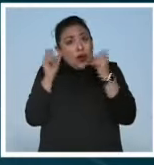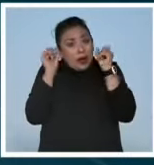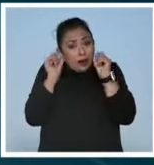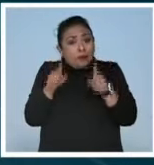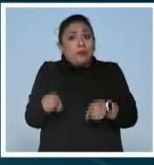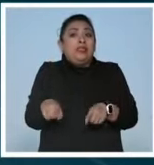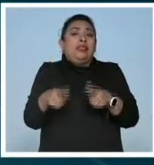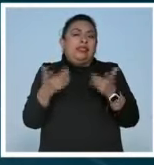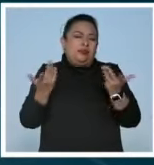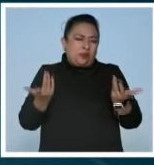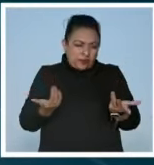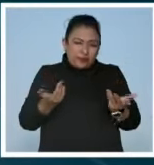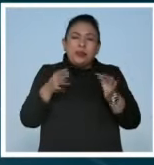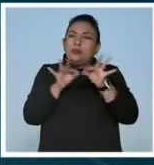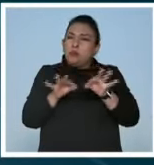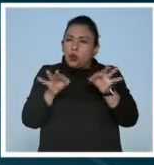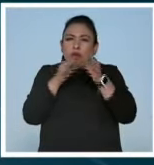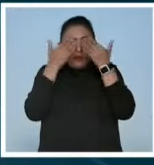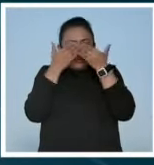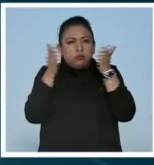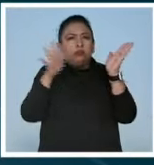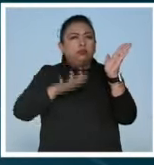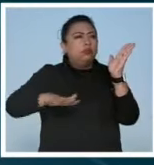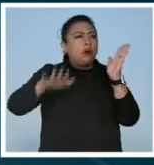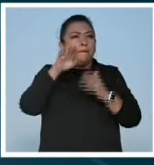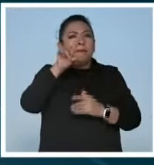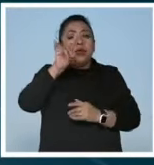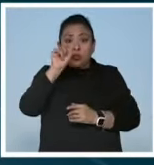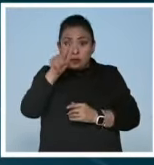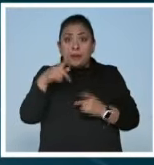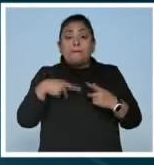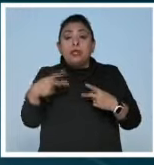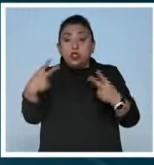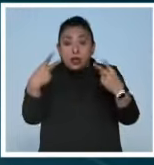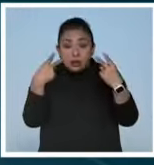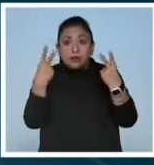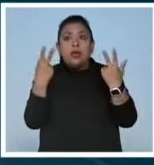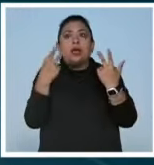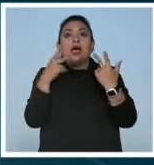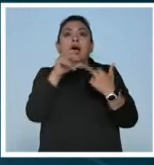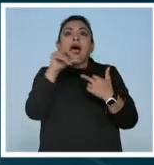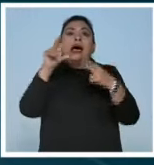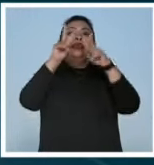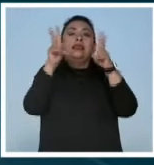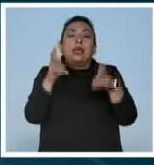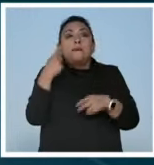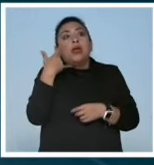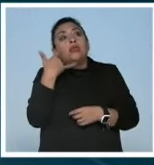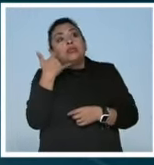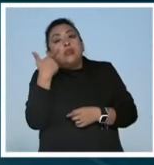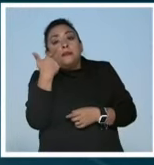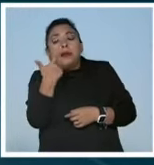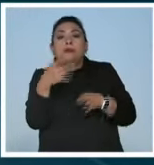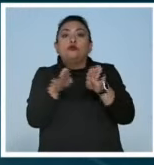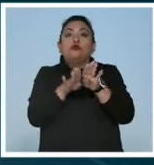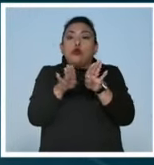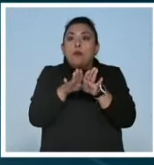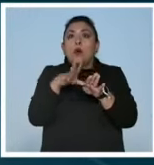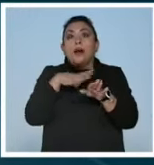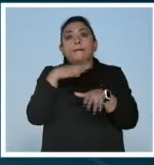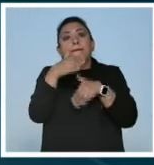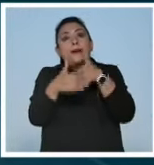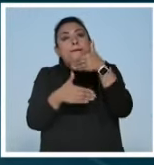mediática. Es bien importante sensibilizar a los medios, pero también a la audiencia con relación al contenido que consumimos y cómo va